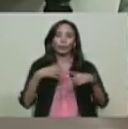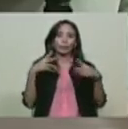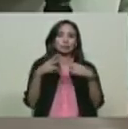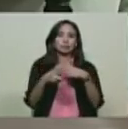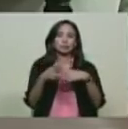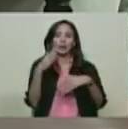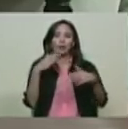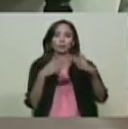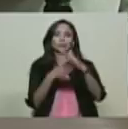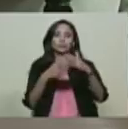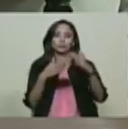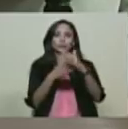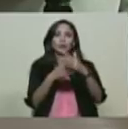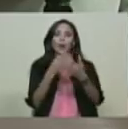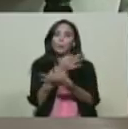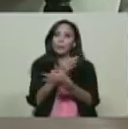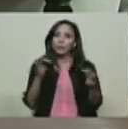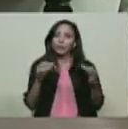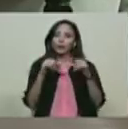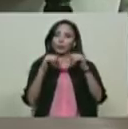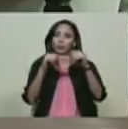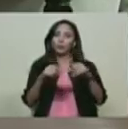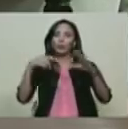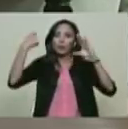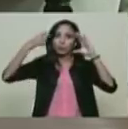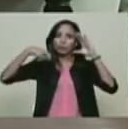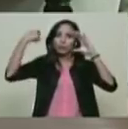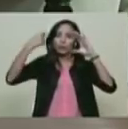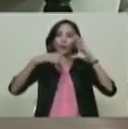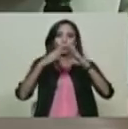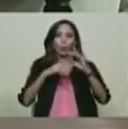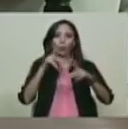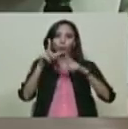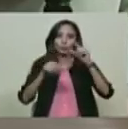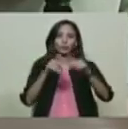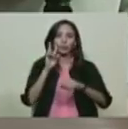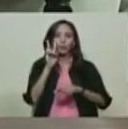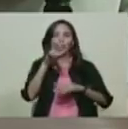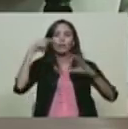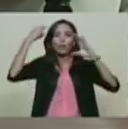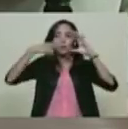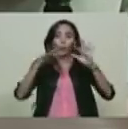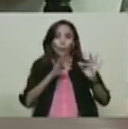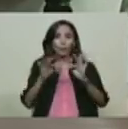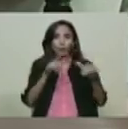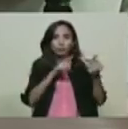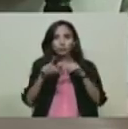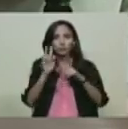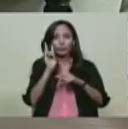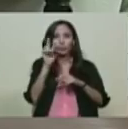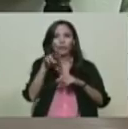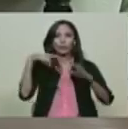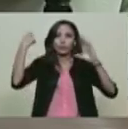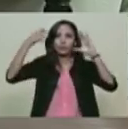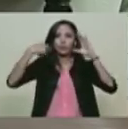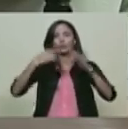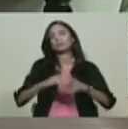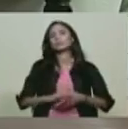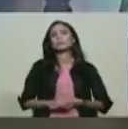mira, correctamente en las redes sociales. Vamos a ver el video. ¿Están preparados? Adelante,